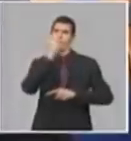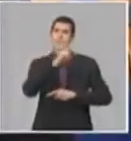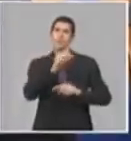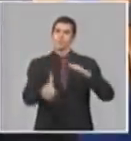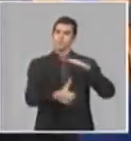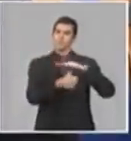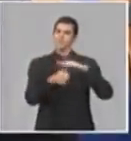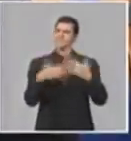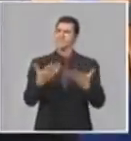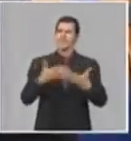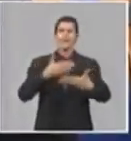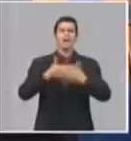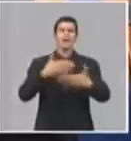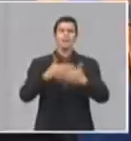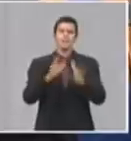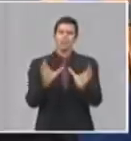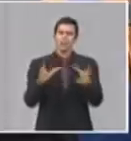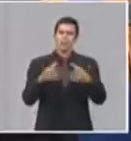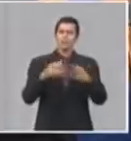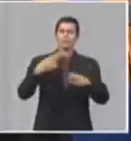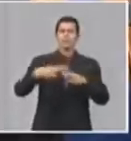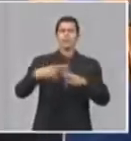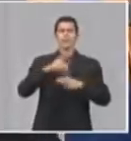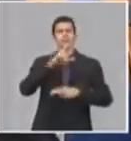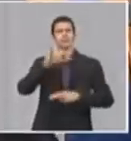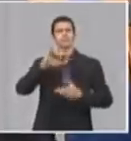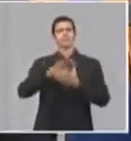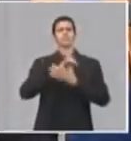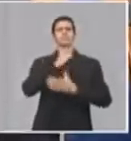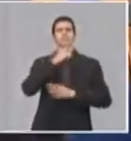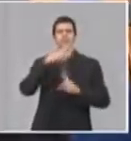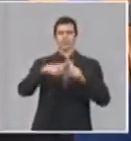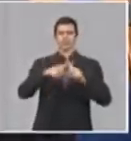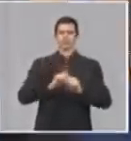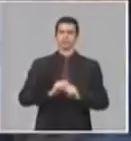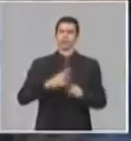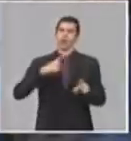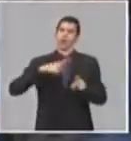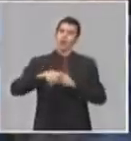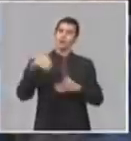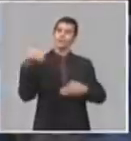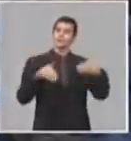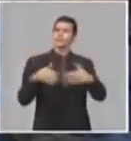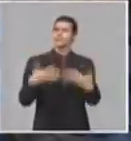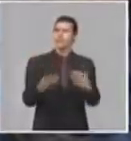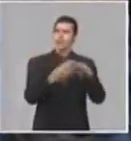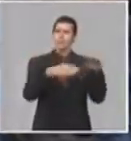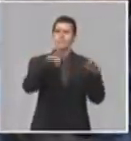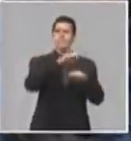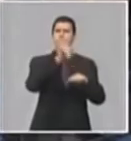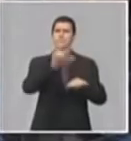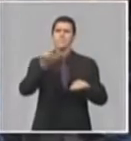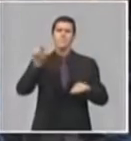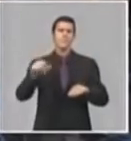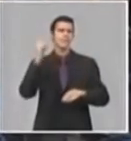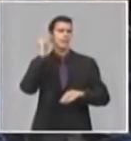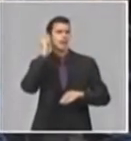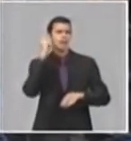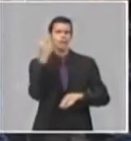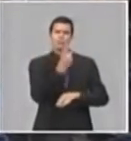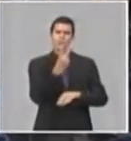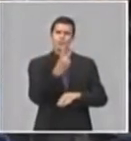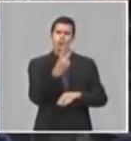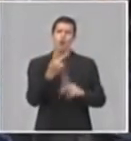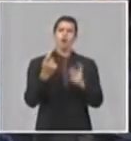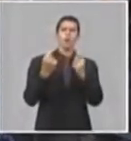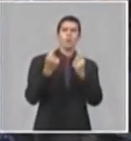Nos acompañan también aquí en este programa las ministras de Finanzas y Precios y Comercio Interior, la ministra presidenta